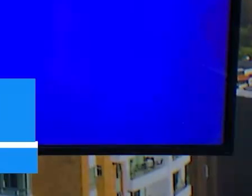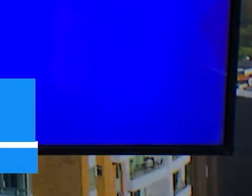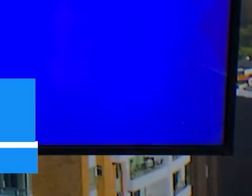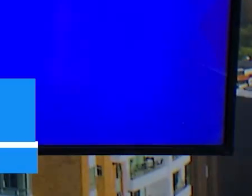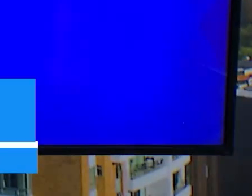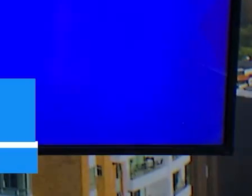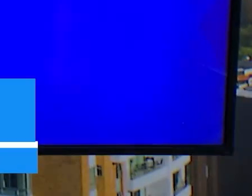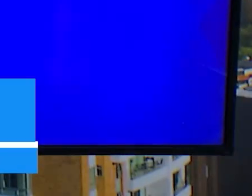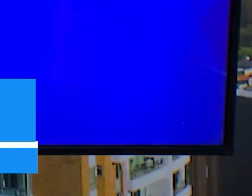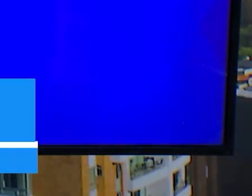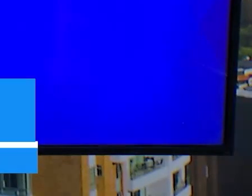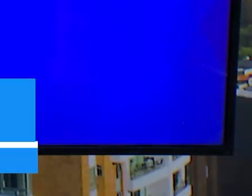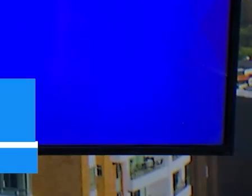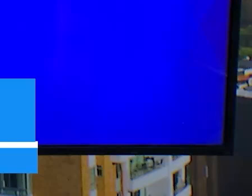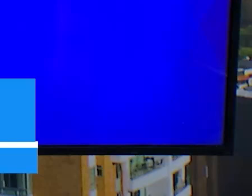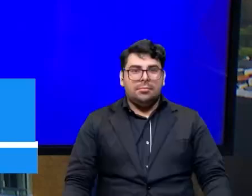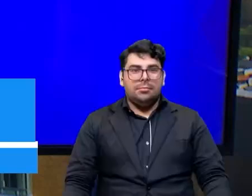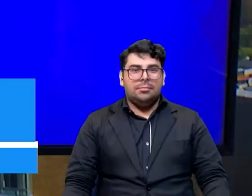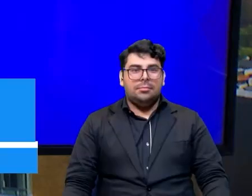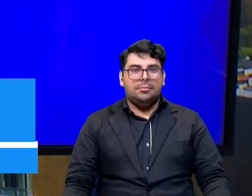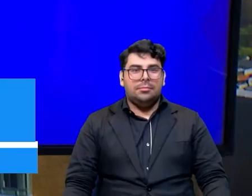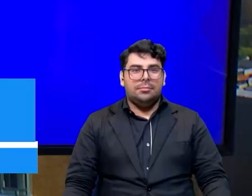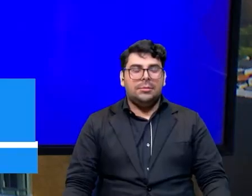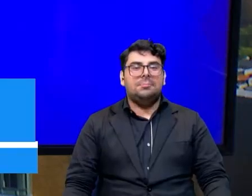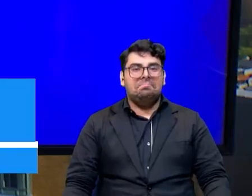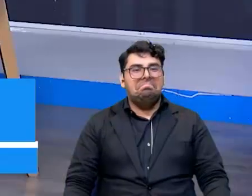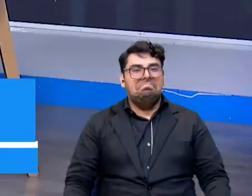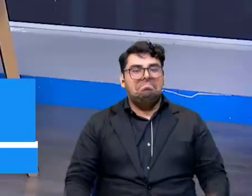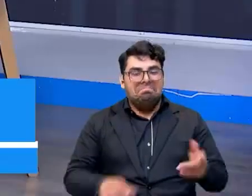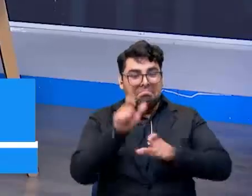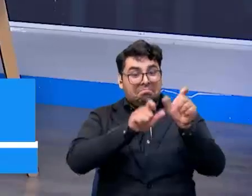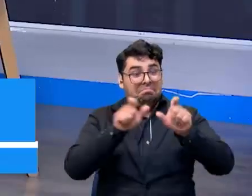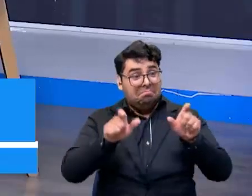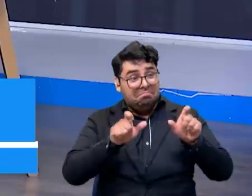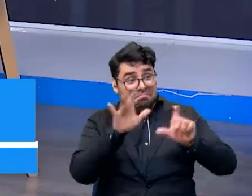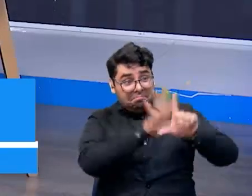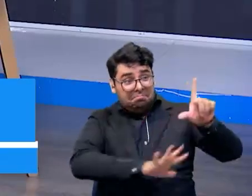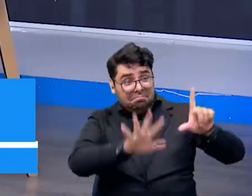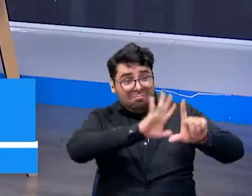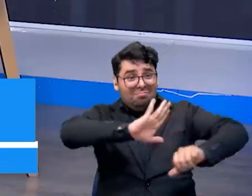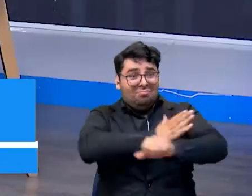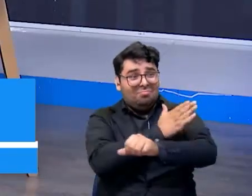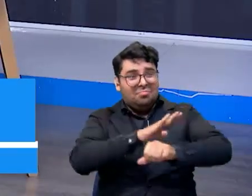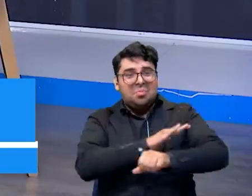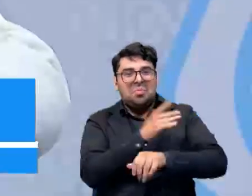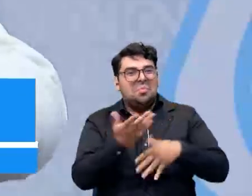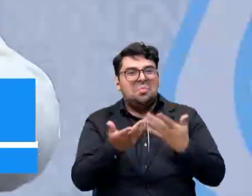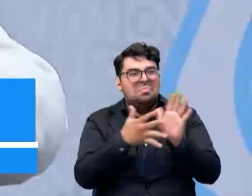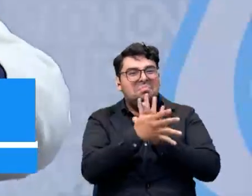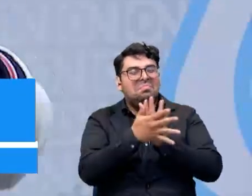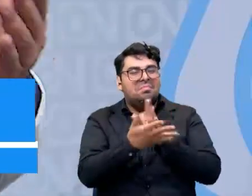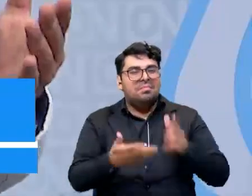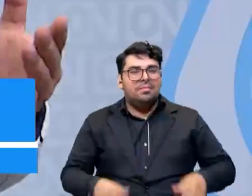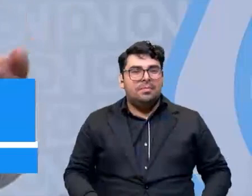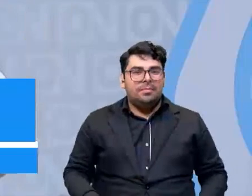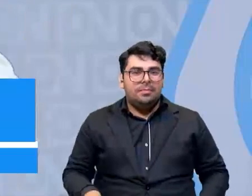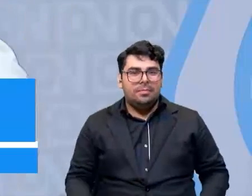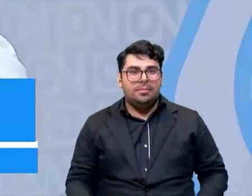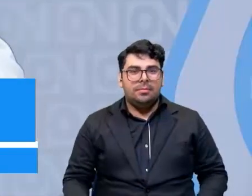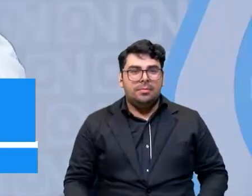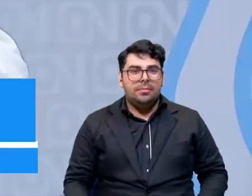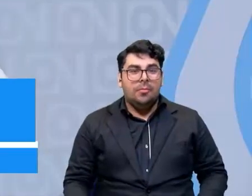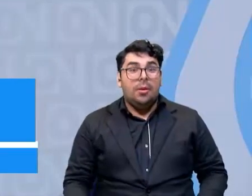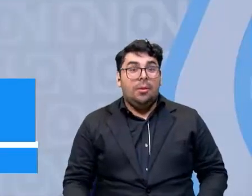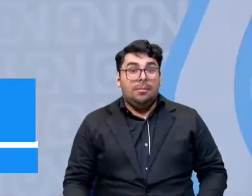nuevos sonidos a las personas que van a ver el video y que van a escuchar la canción. Realmente, te cuento que gracias a Dios